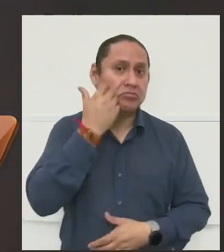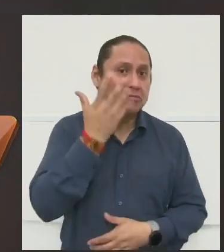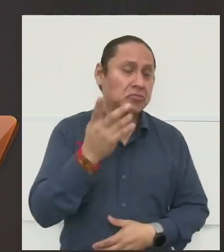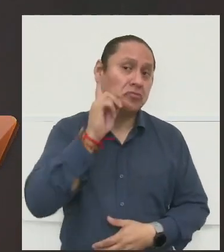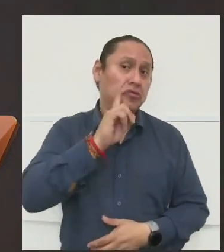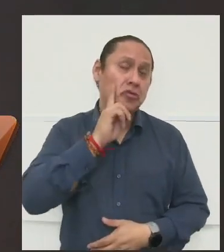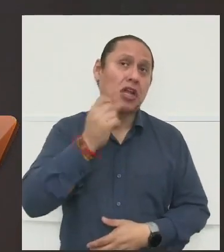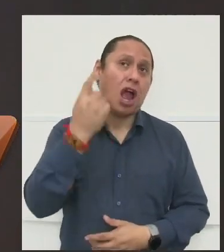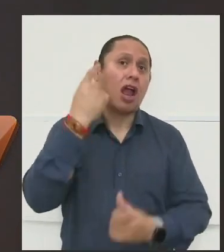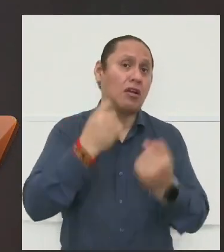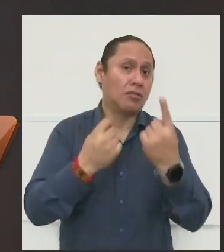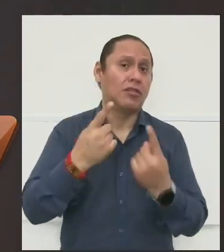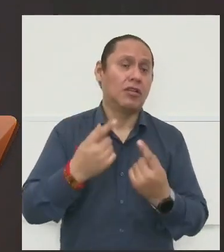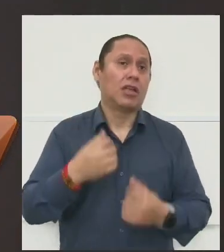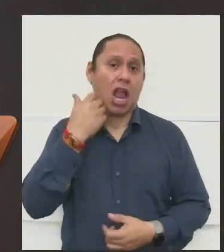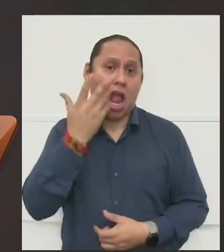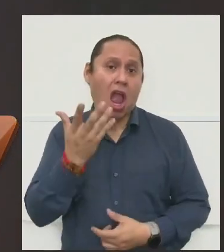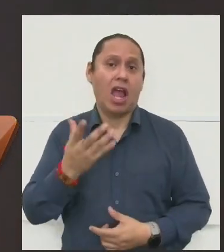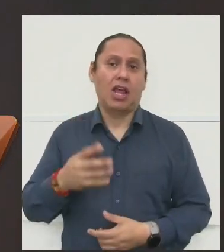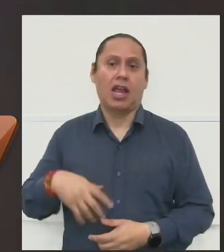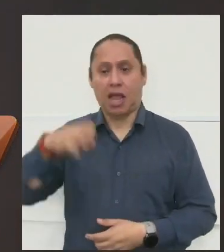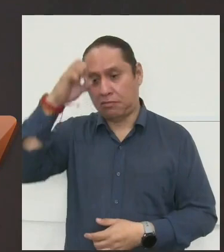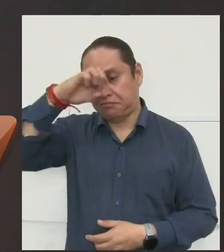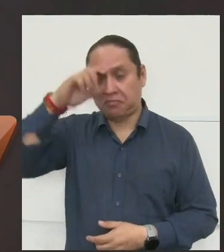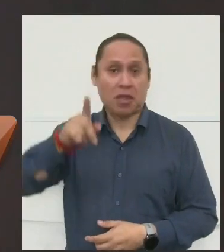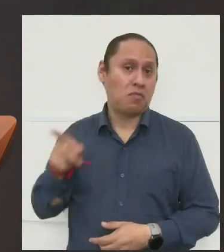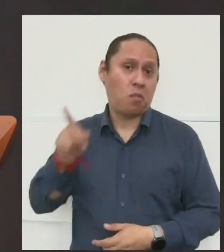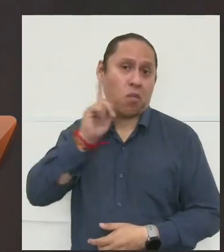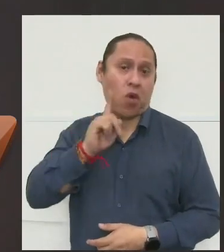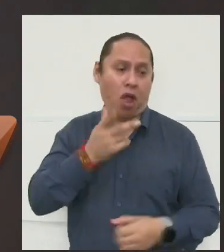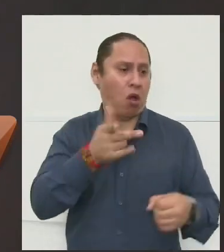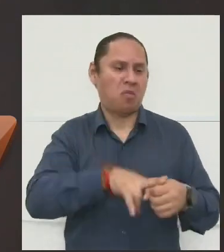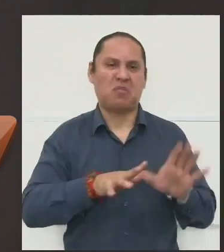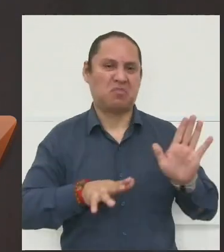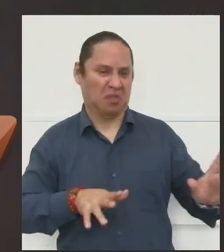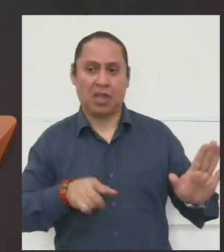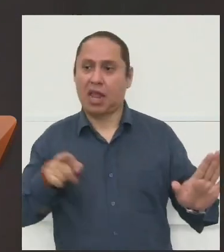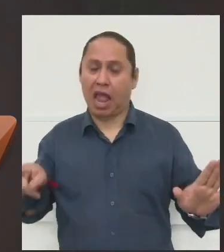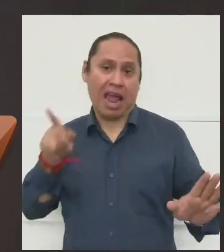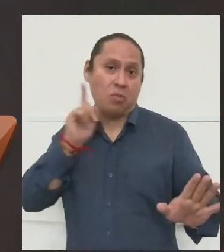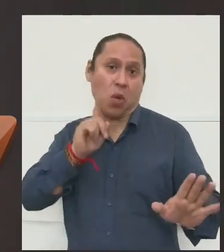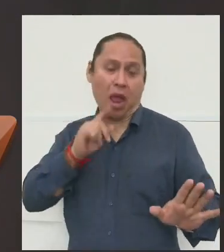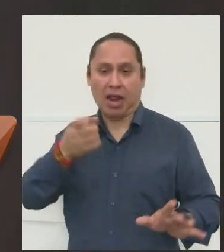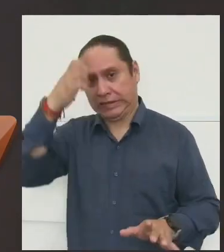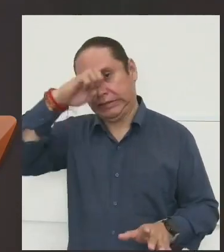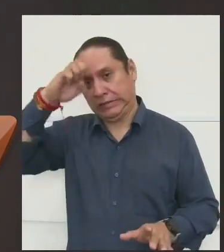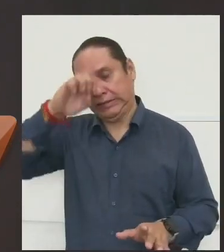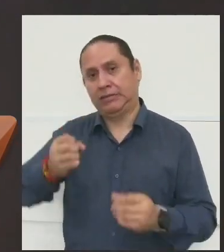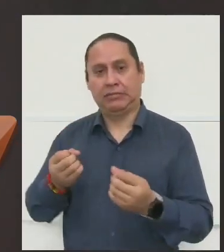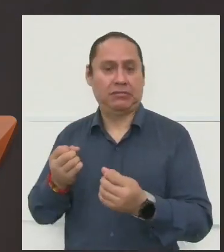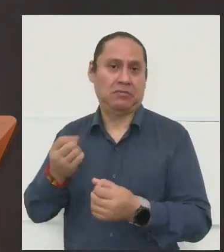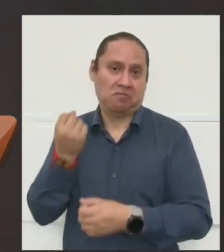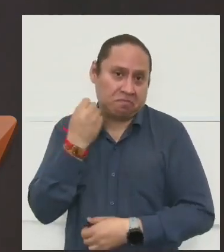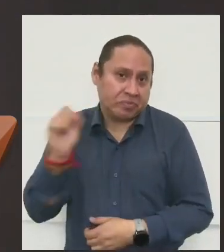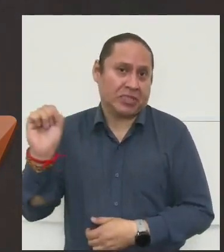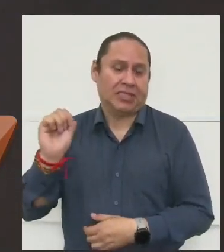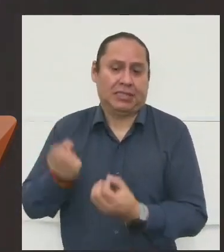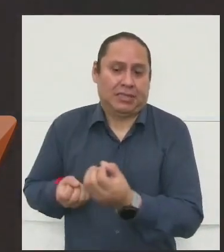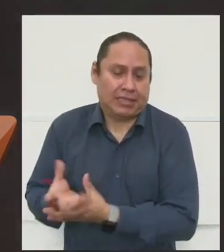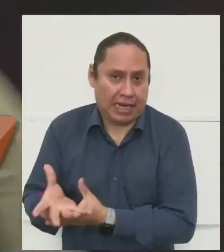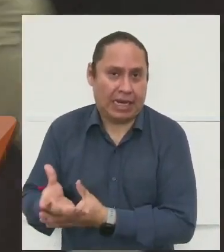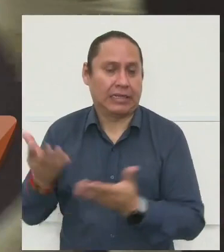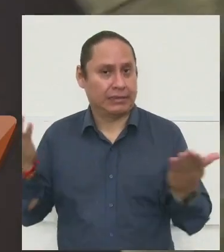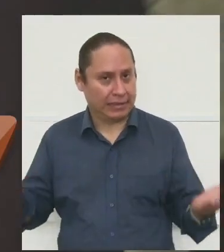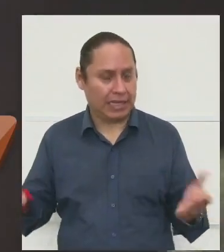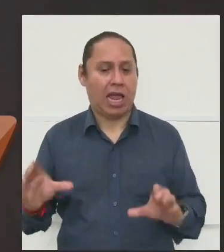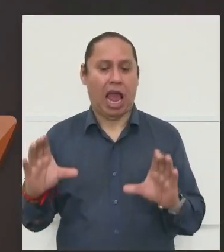eh mantener su parto con una partera y al mismo tiempo estaremos garantizando el derecho a la identidad de